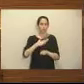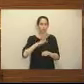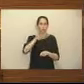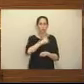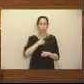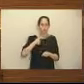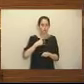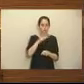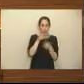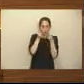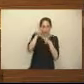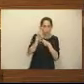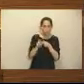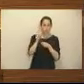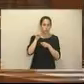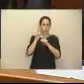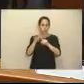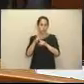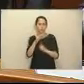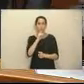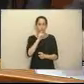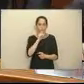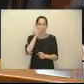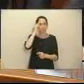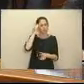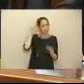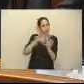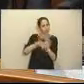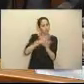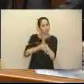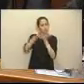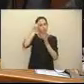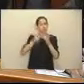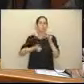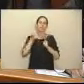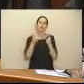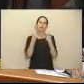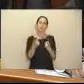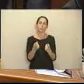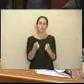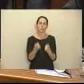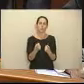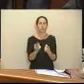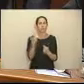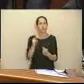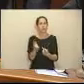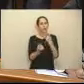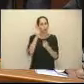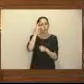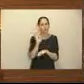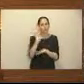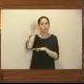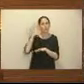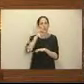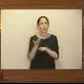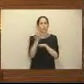creo que eran necesarias muchas más explicaciones y algunas, no digo muchas, pero sí algunas ideas y